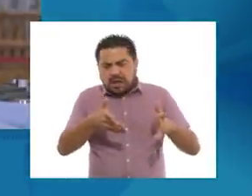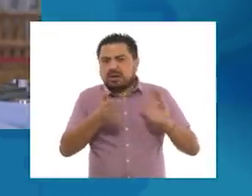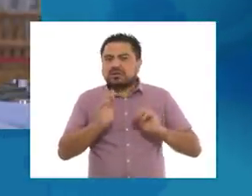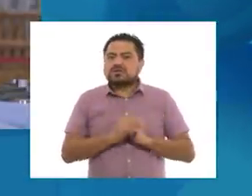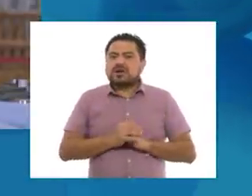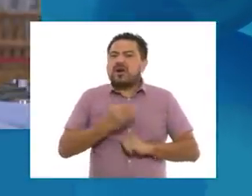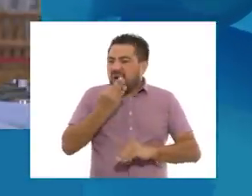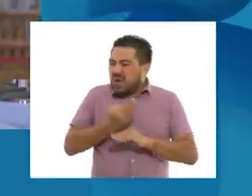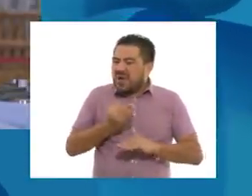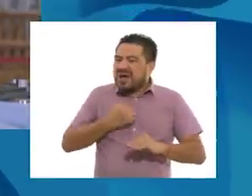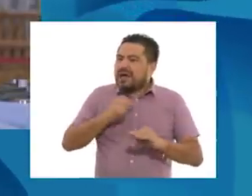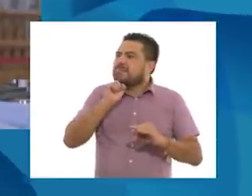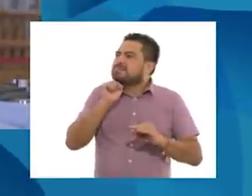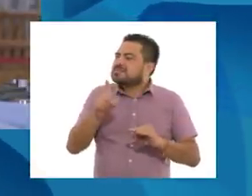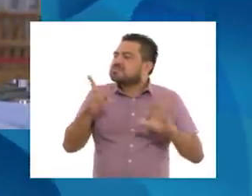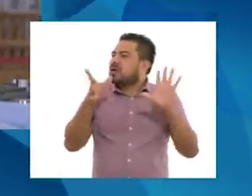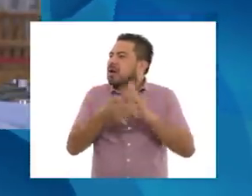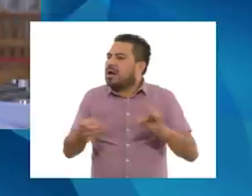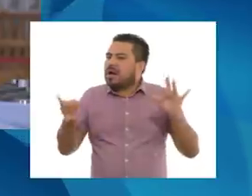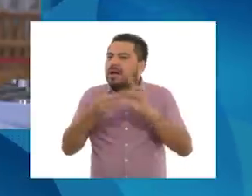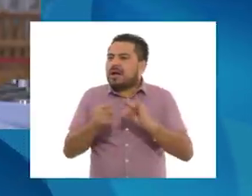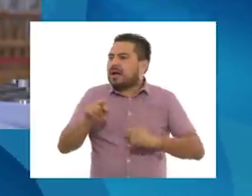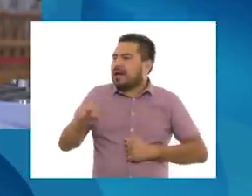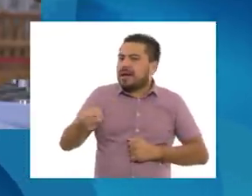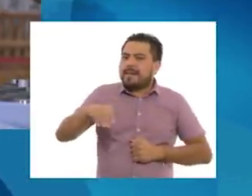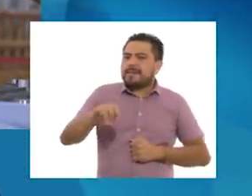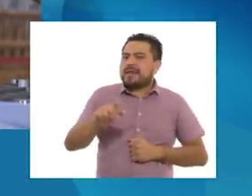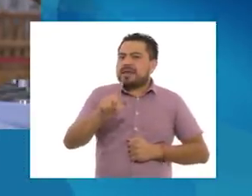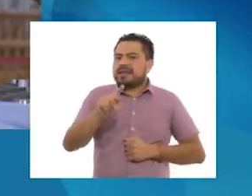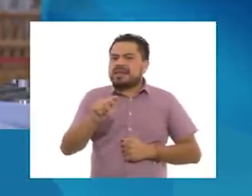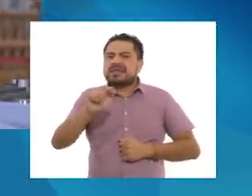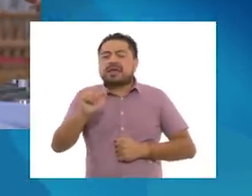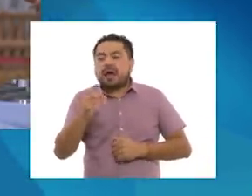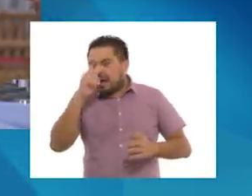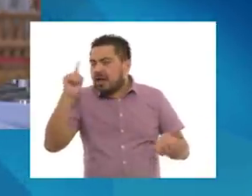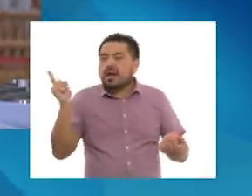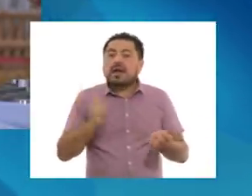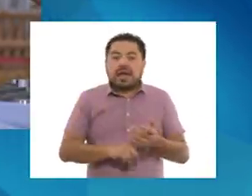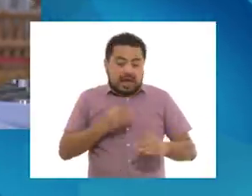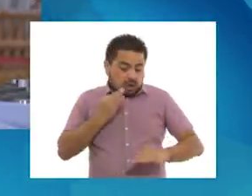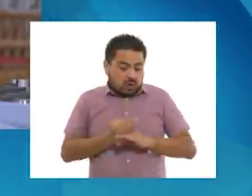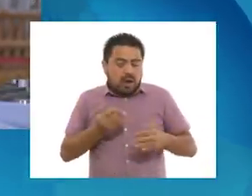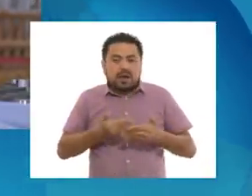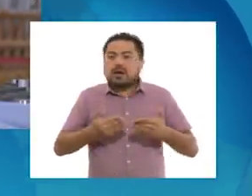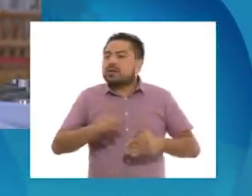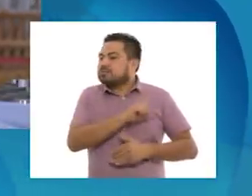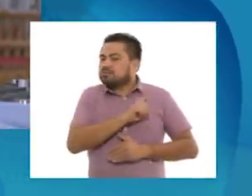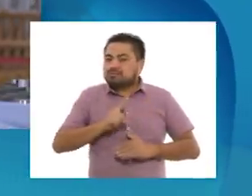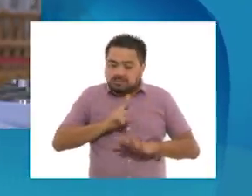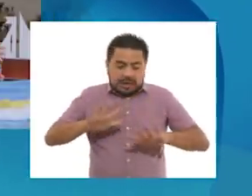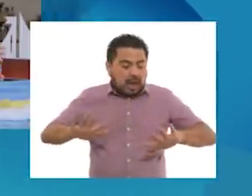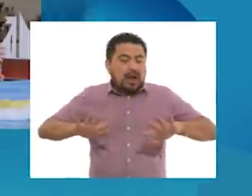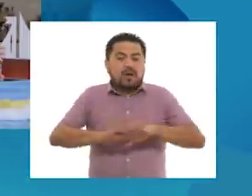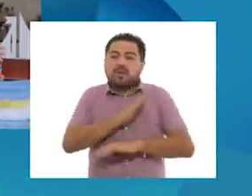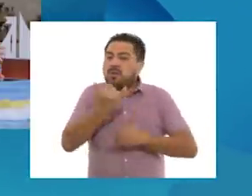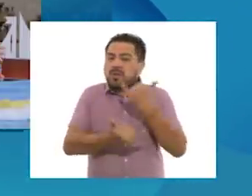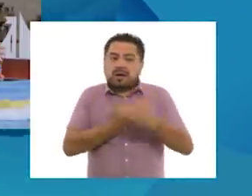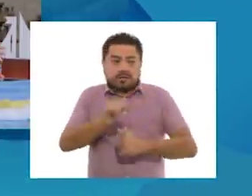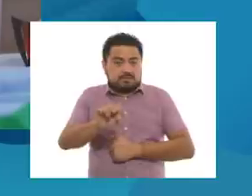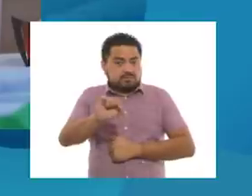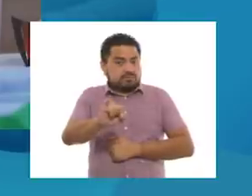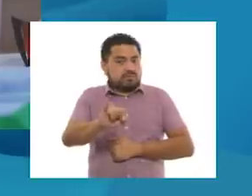que yo le estaba a punto de explicar a Carmelita, pero ¿qué crees? ¡Ya es hora de cambiar de juego! ¿Es